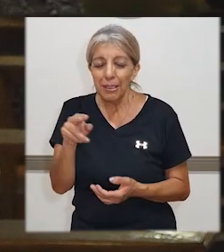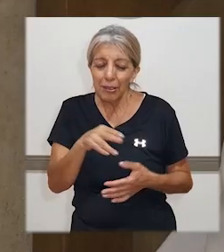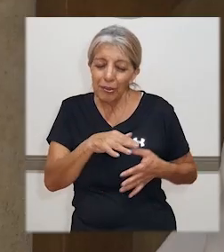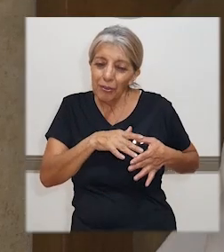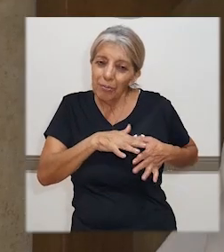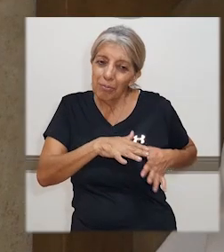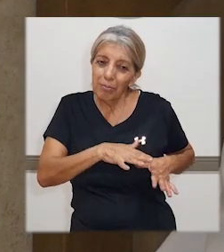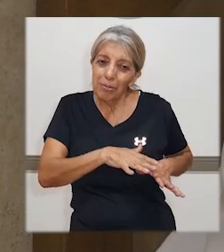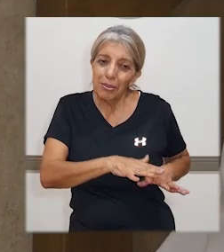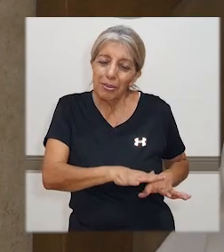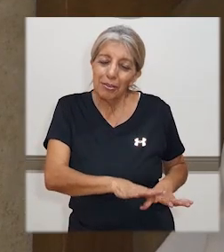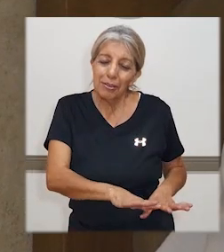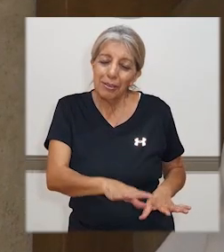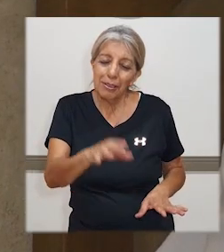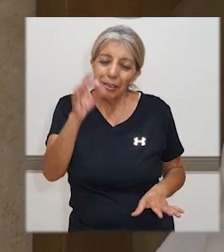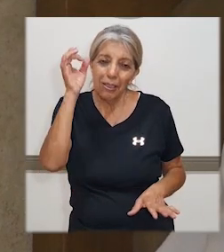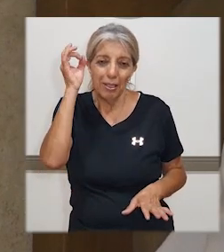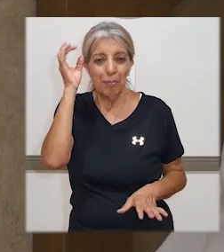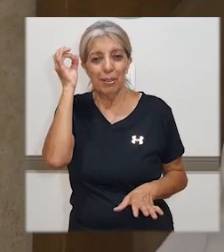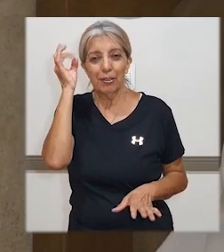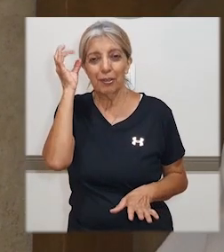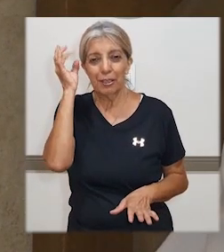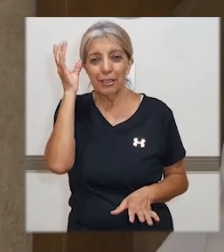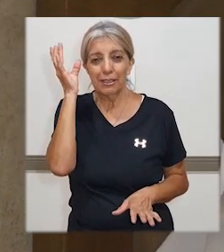misericordia. Me das tu